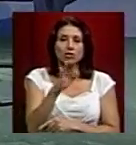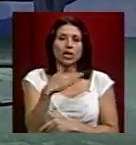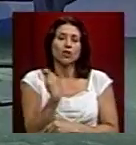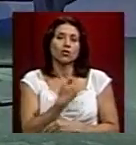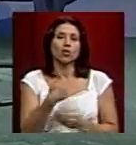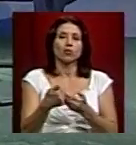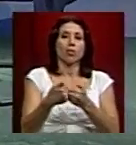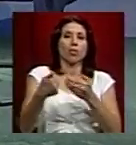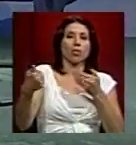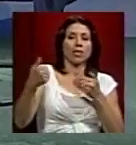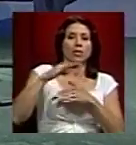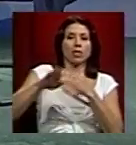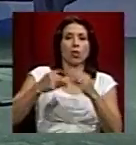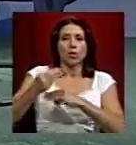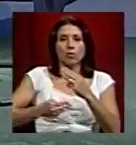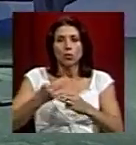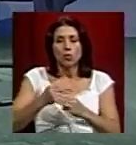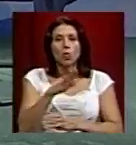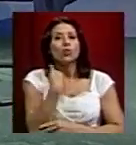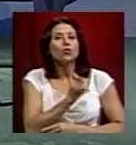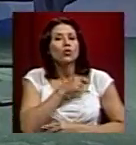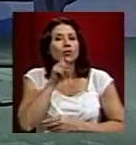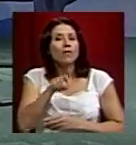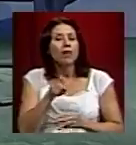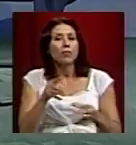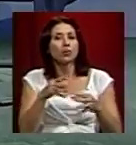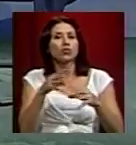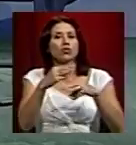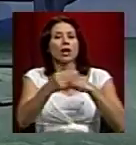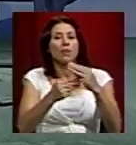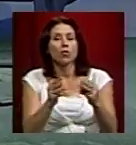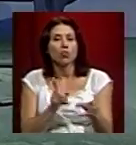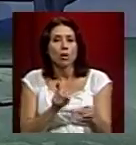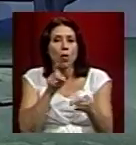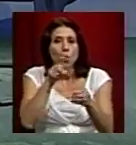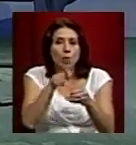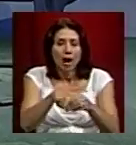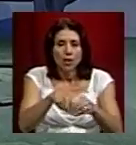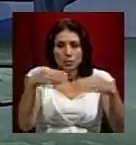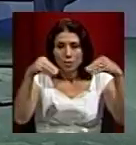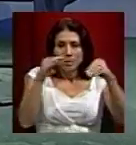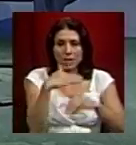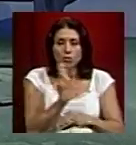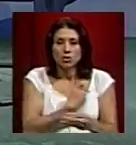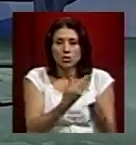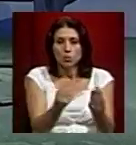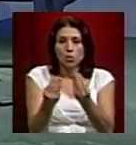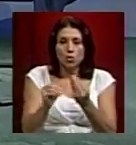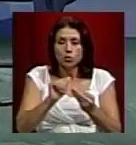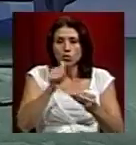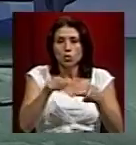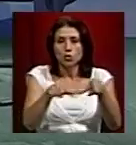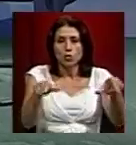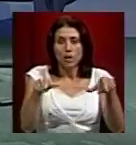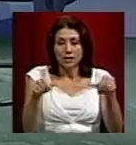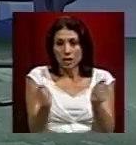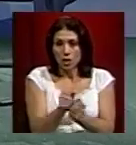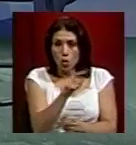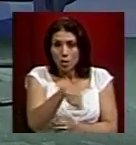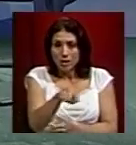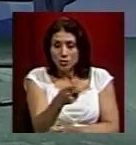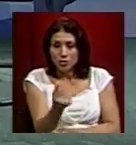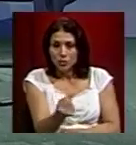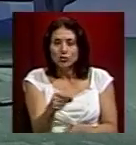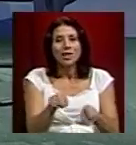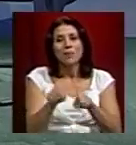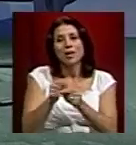del resto del mundo. Tenemos que incorporarnos, vender nuestros productos en otras partes, y con esos recursos también comprar